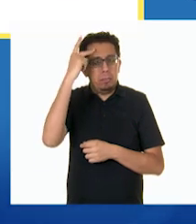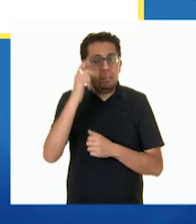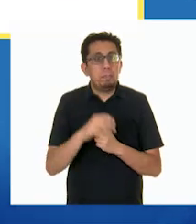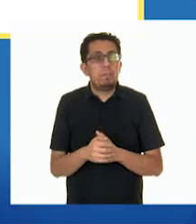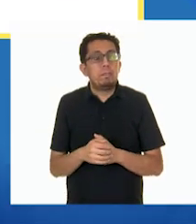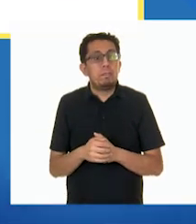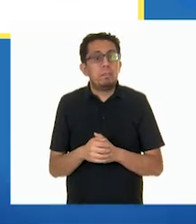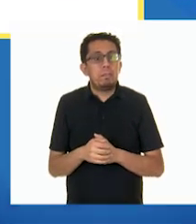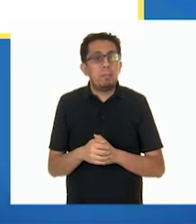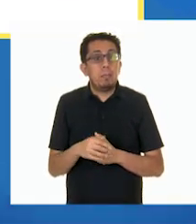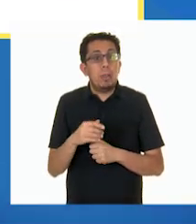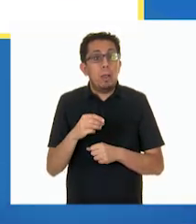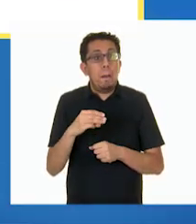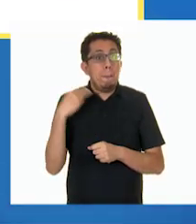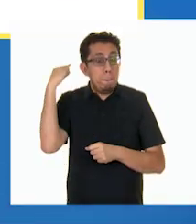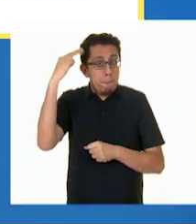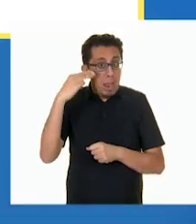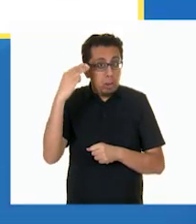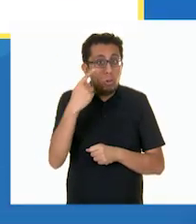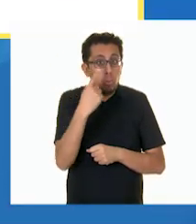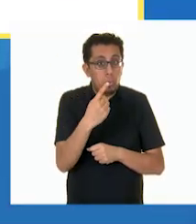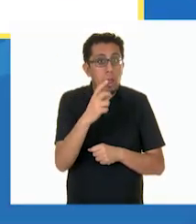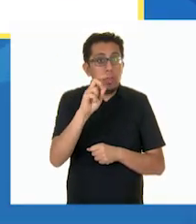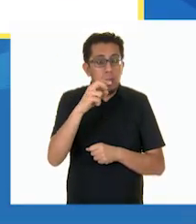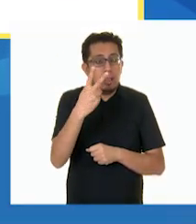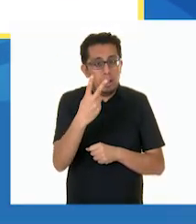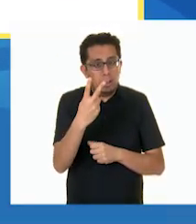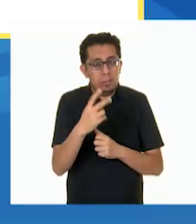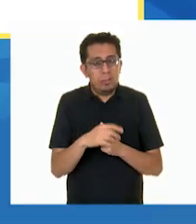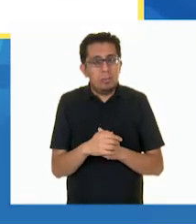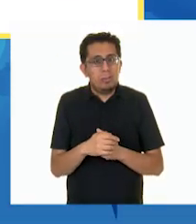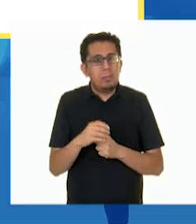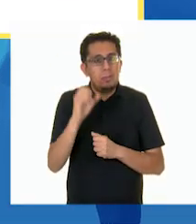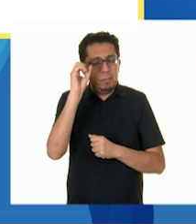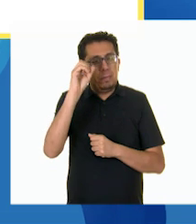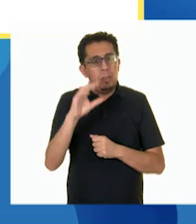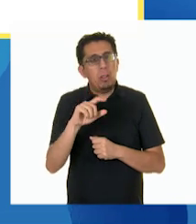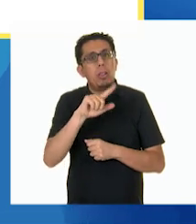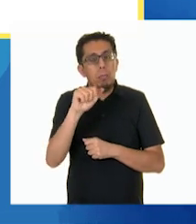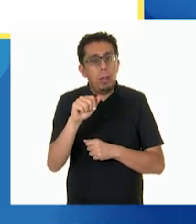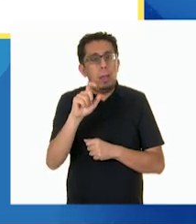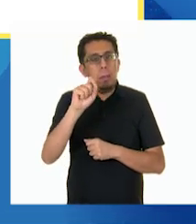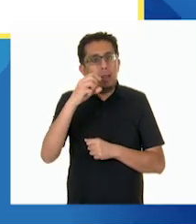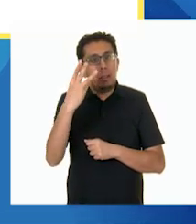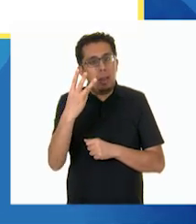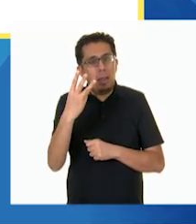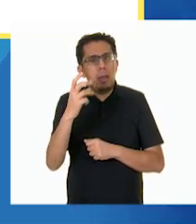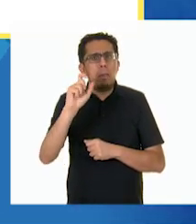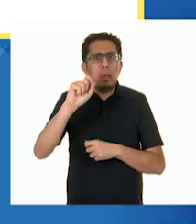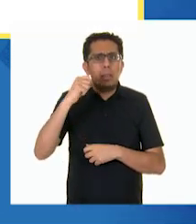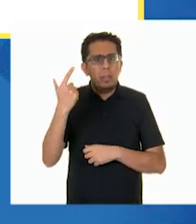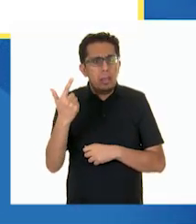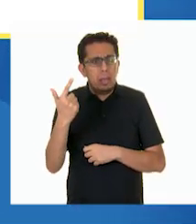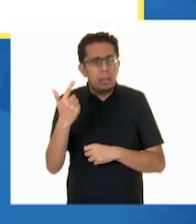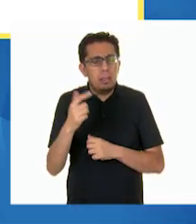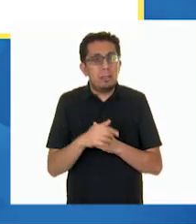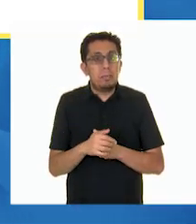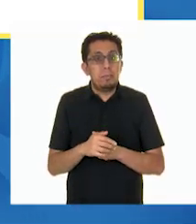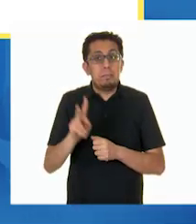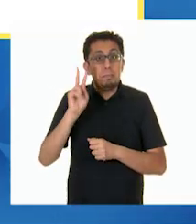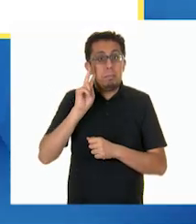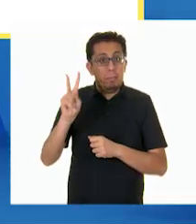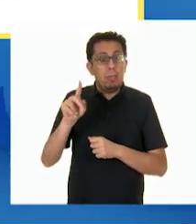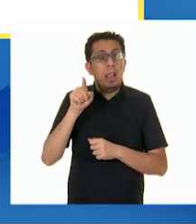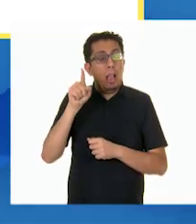Cierto. En marzo 1 tuvimos 32 grados centígrados, luego 23, Hoy. 27. Sí. Si te fijas, es